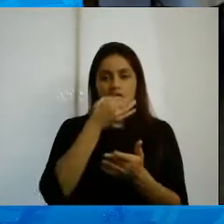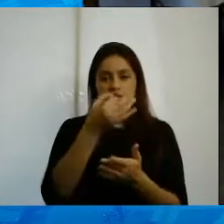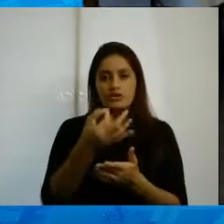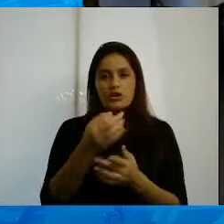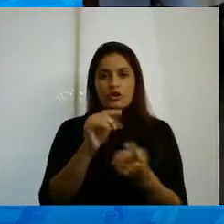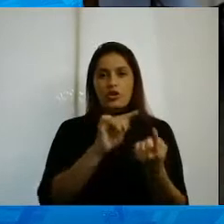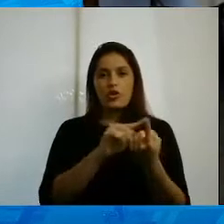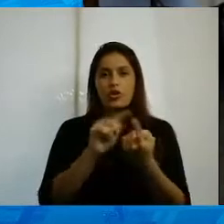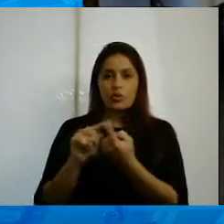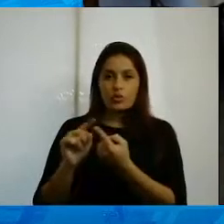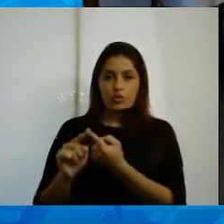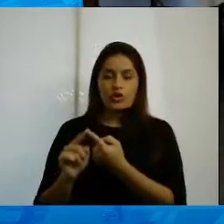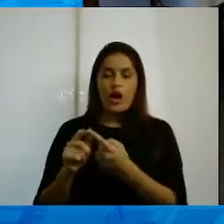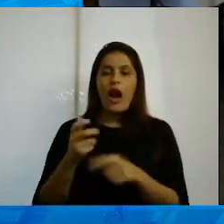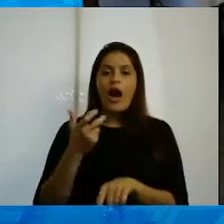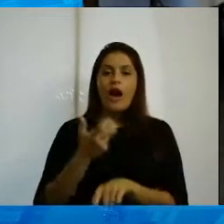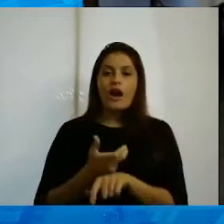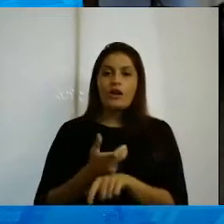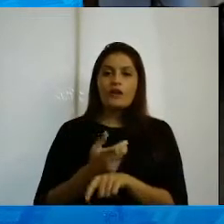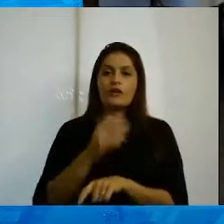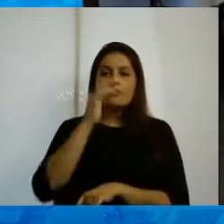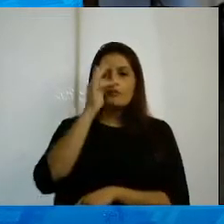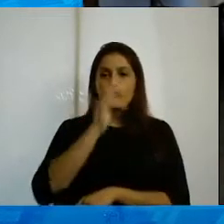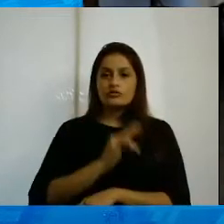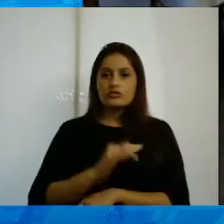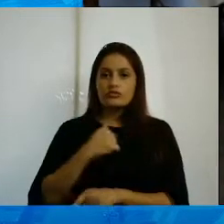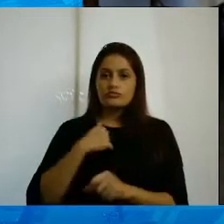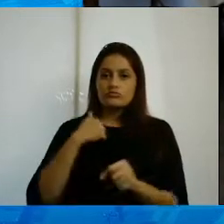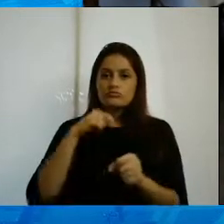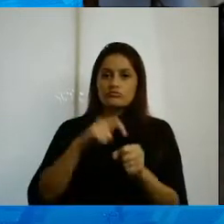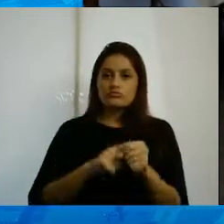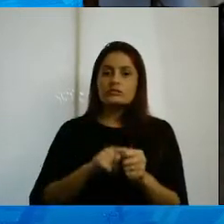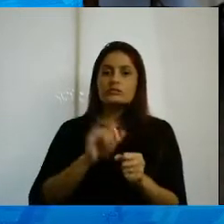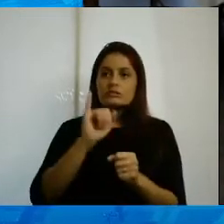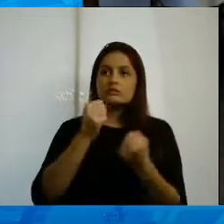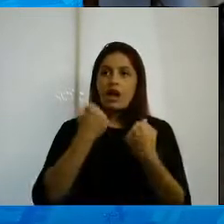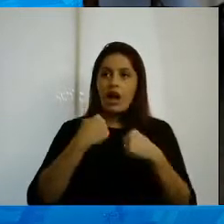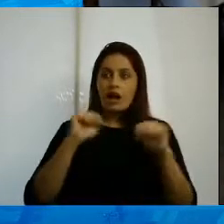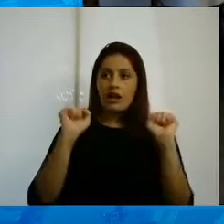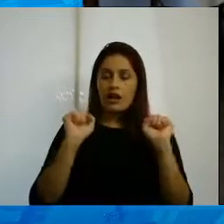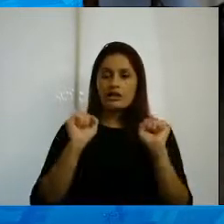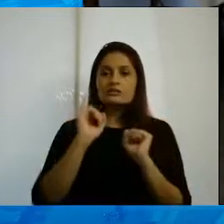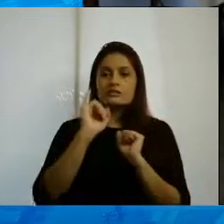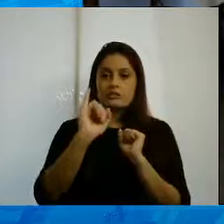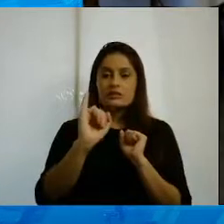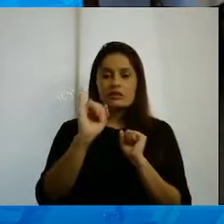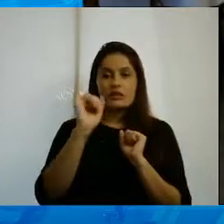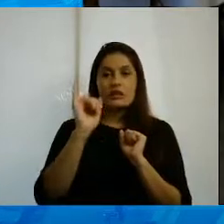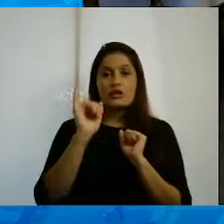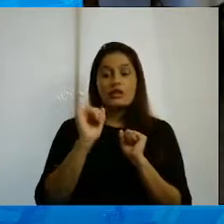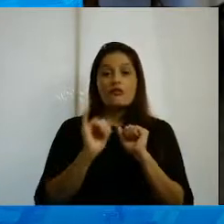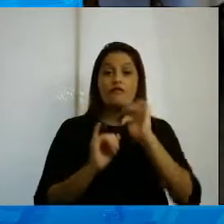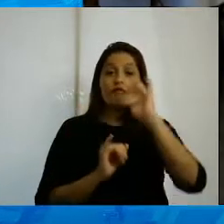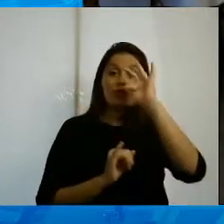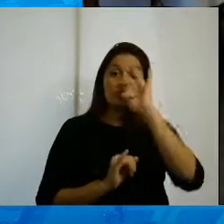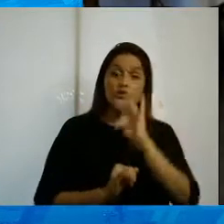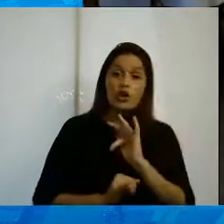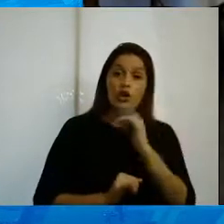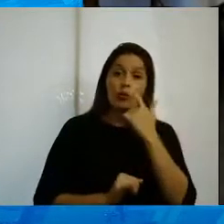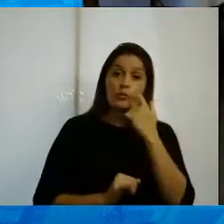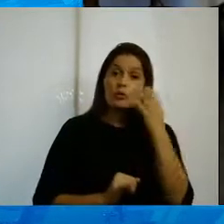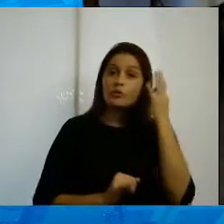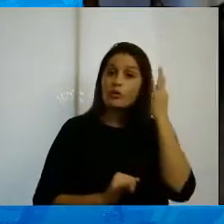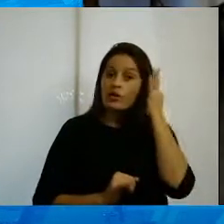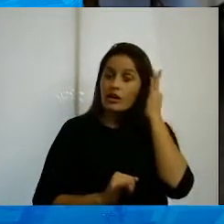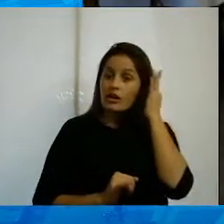Hay funcionarias que han postulado y se han ganado concursos. Así que, y el hecho de que sean funcionarias o funcionarios no da